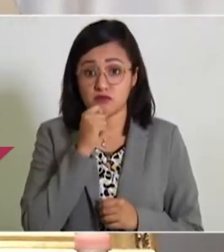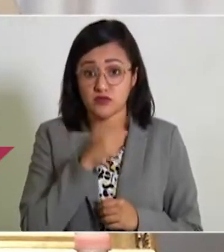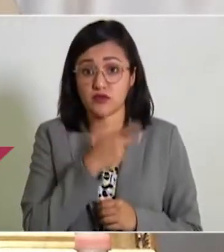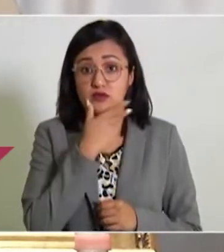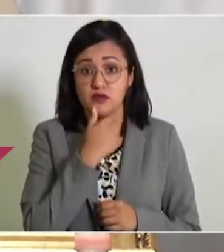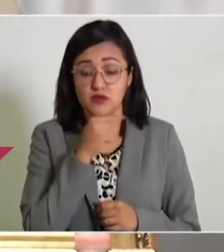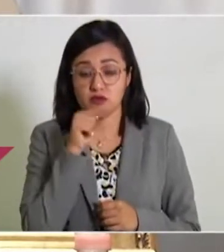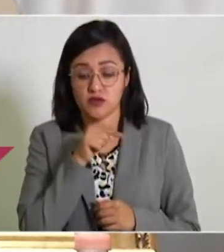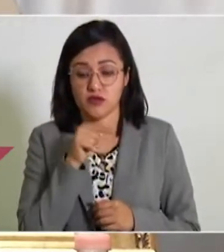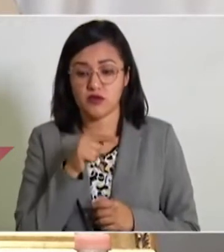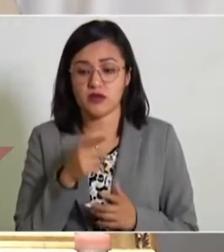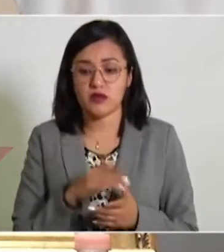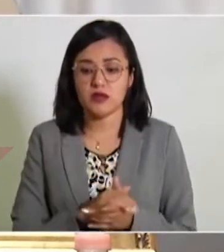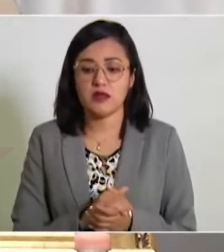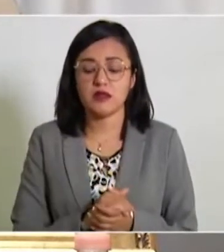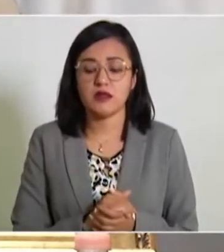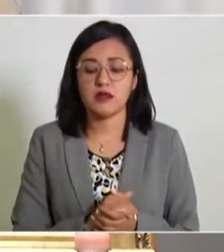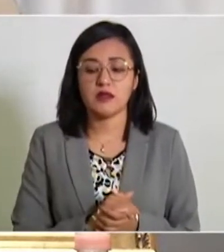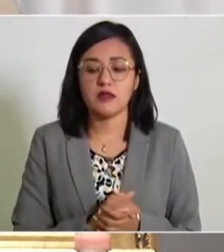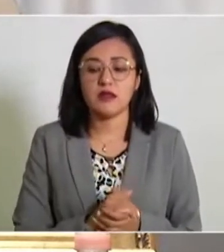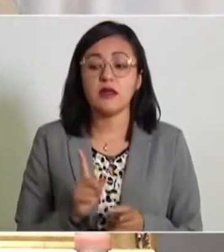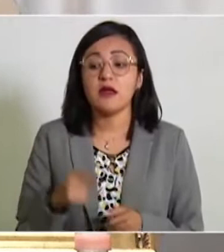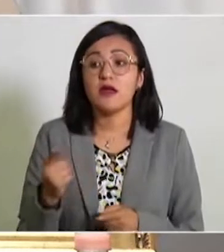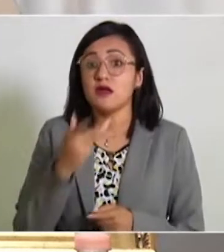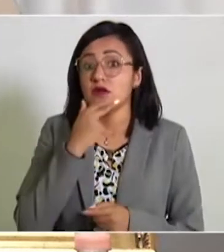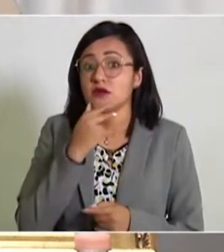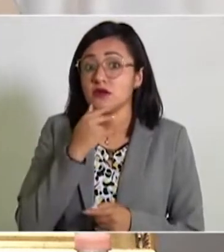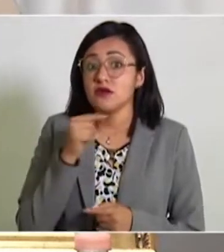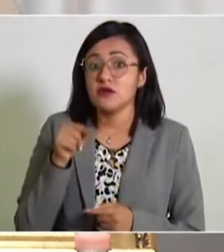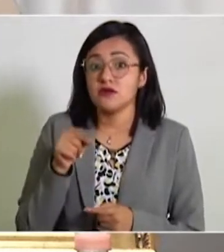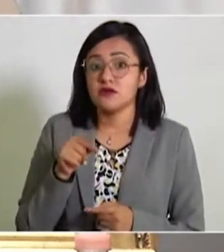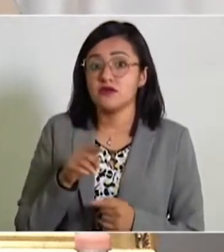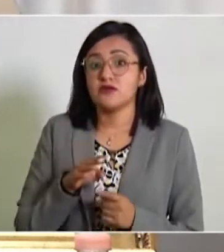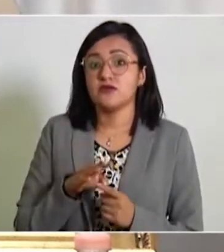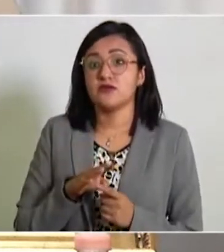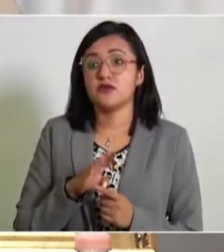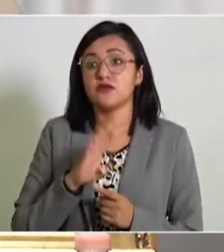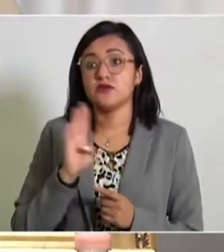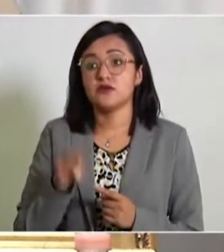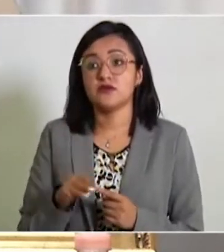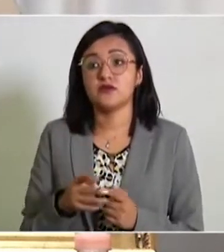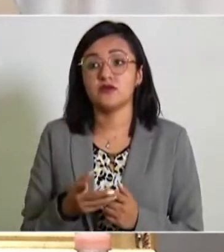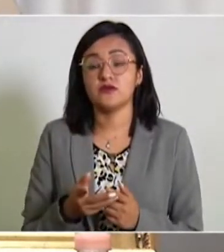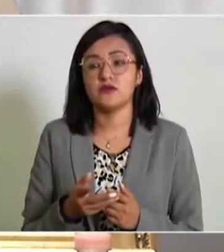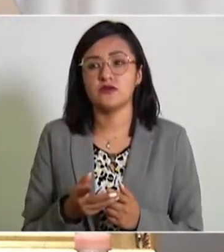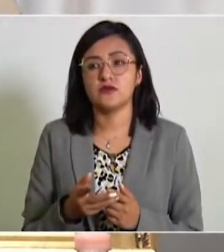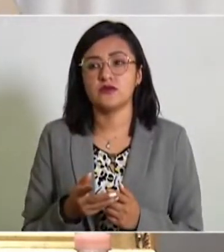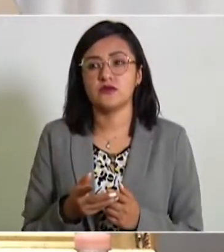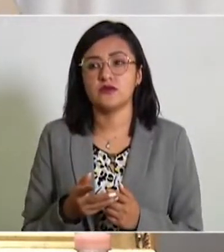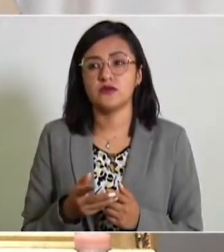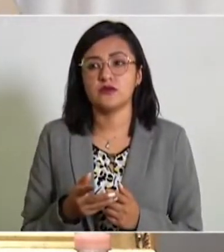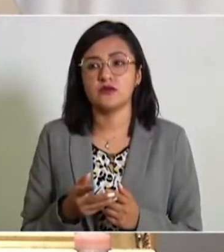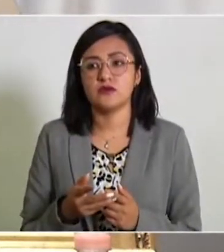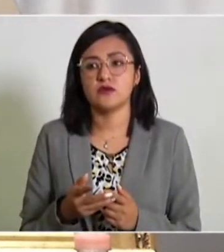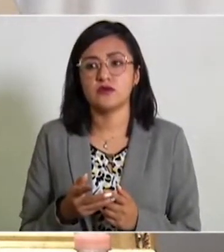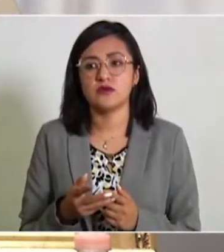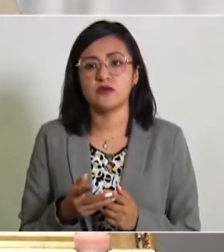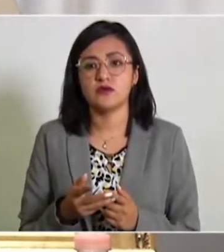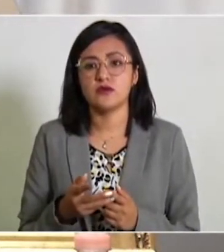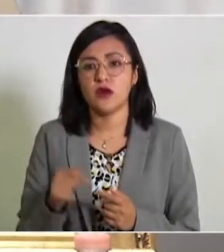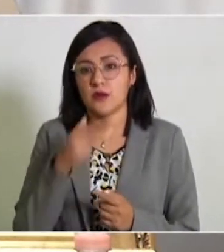del agraviado de la parte agraviada se comportan de una manera anti